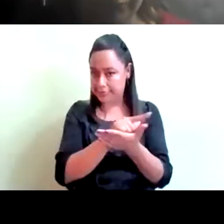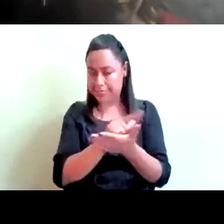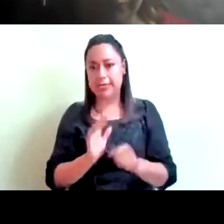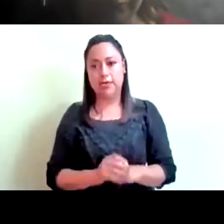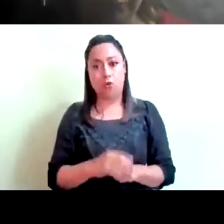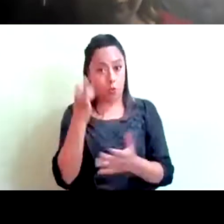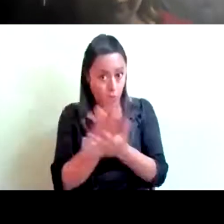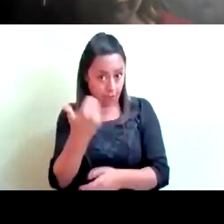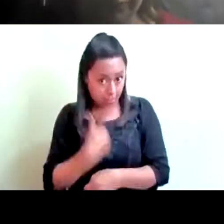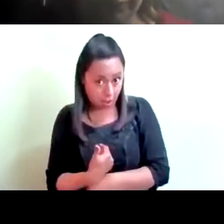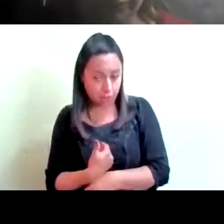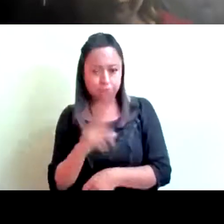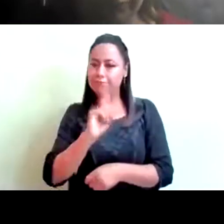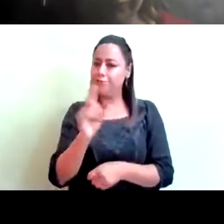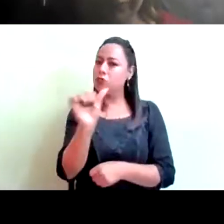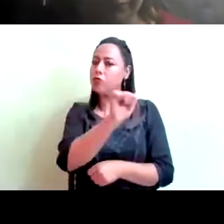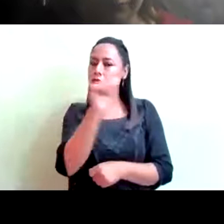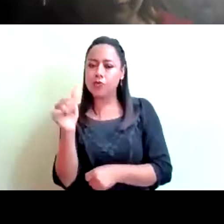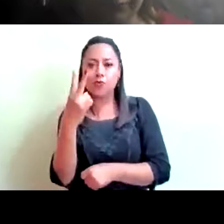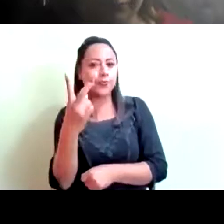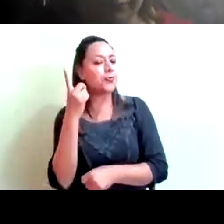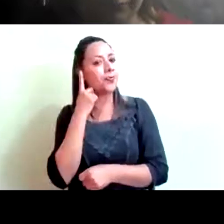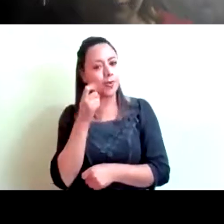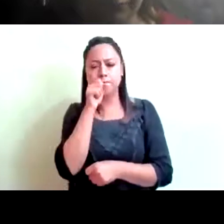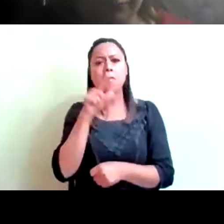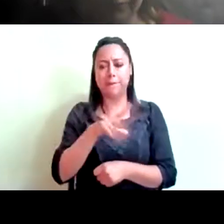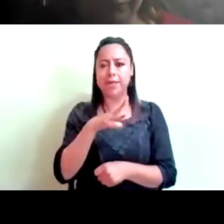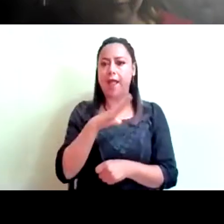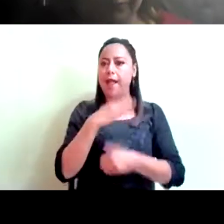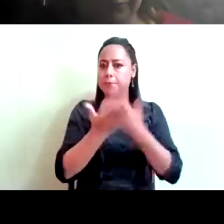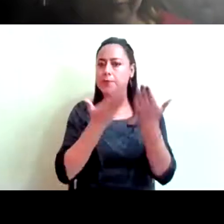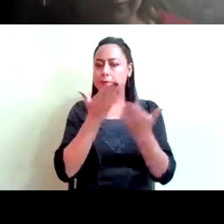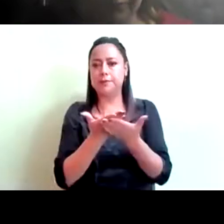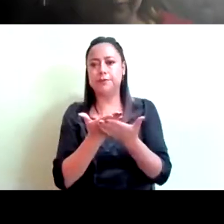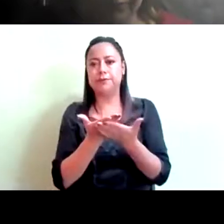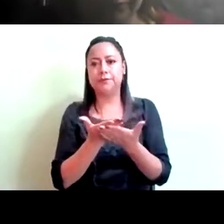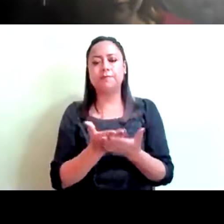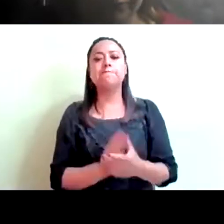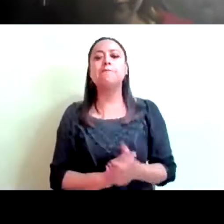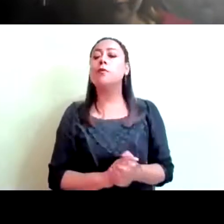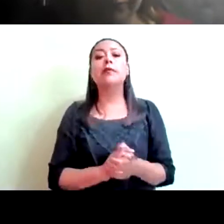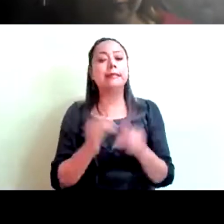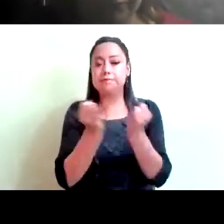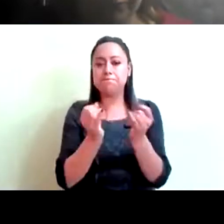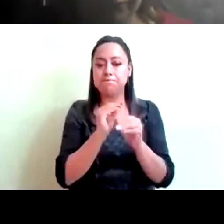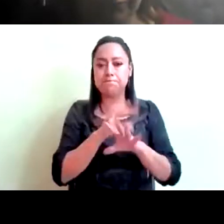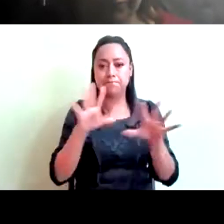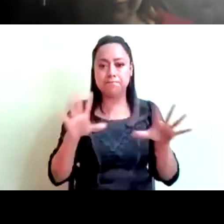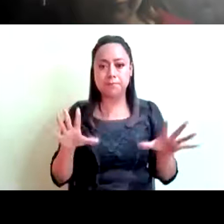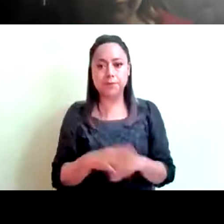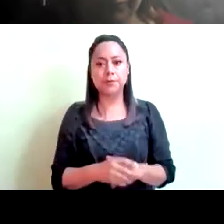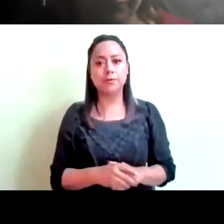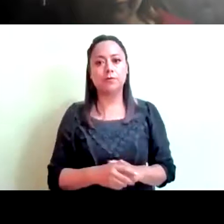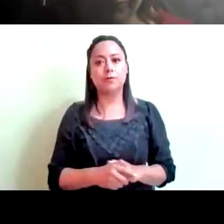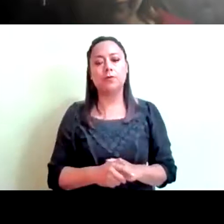servidora, sino de otros 2 diputados también, y tenemos que sacar la mejor de todas ellas. Creo